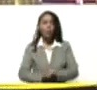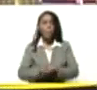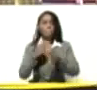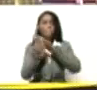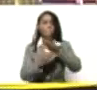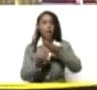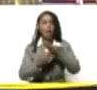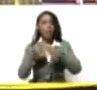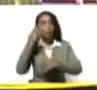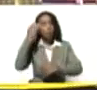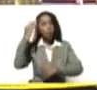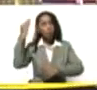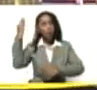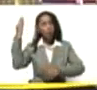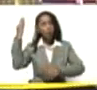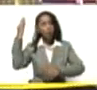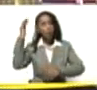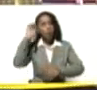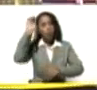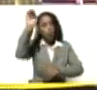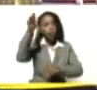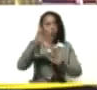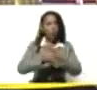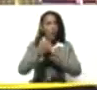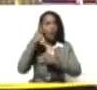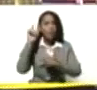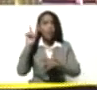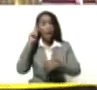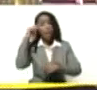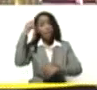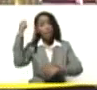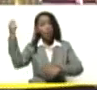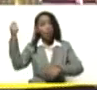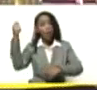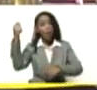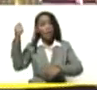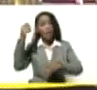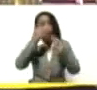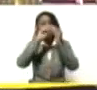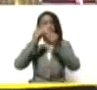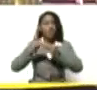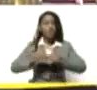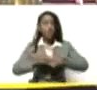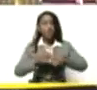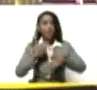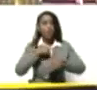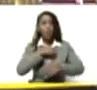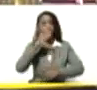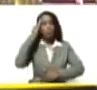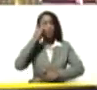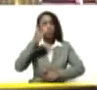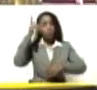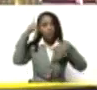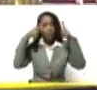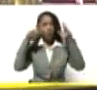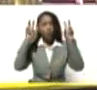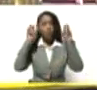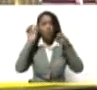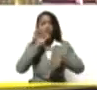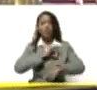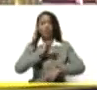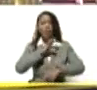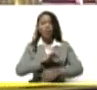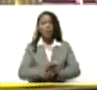en los sueños y en la utopía, basado en la teoría y en las formulaciones de nuestro comandante Chávez. Un nuevo